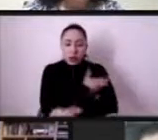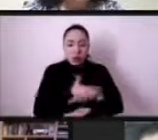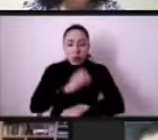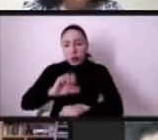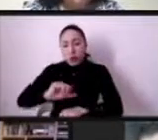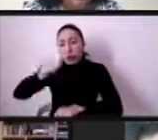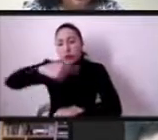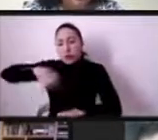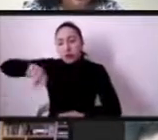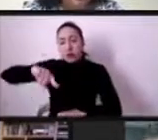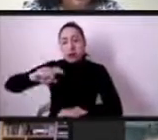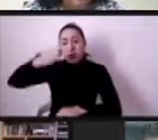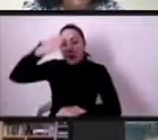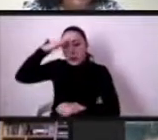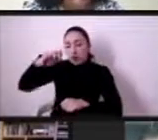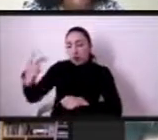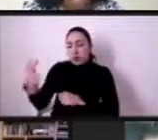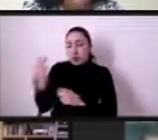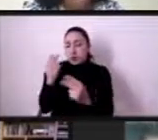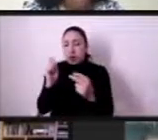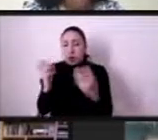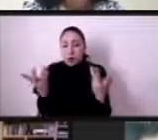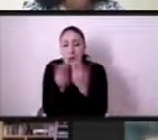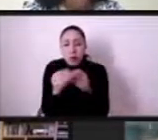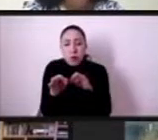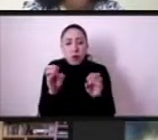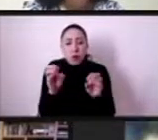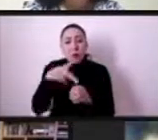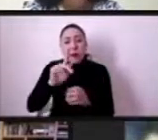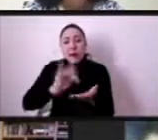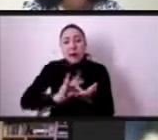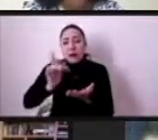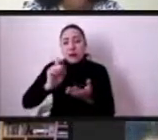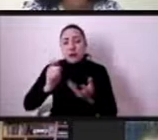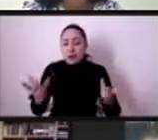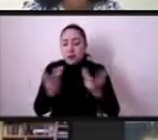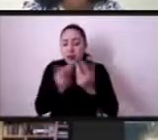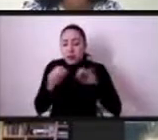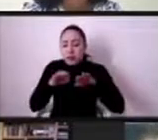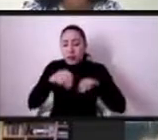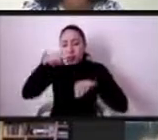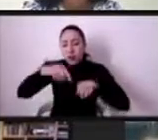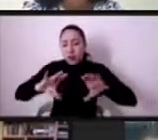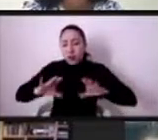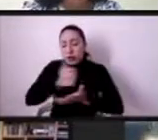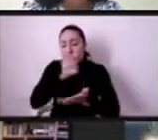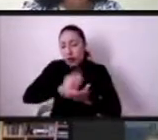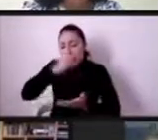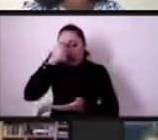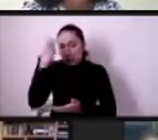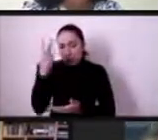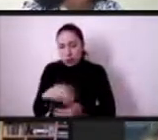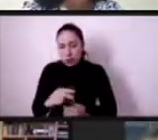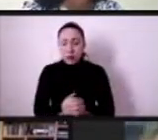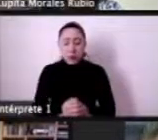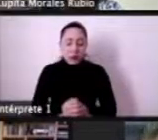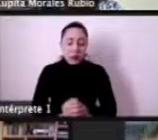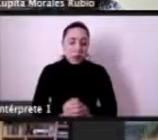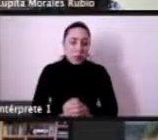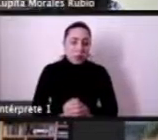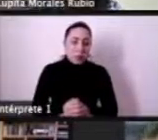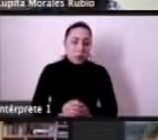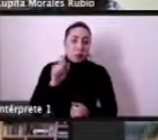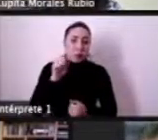hemos compartido en esta primera legislatura del Congreso. Y sobre todo, gracias por